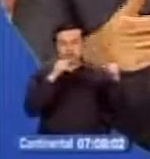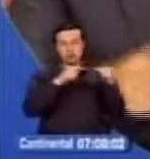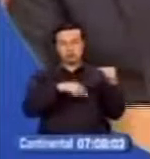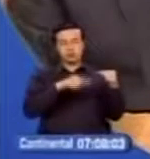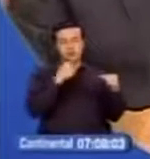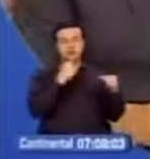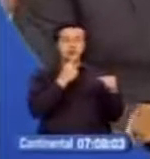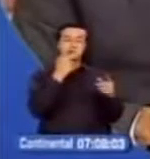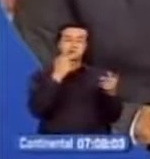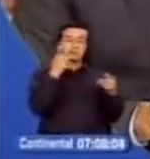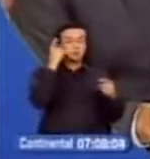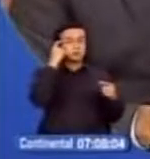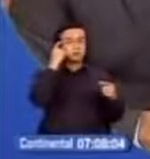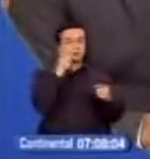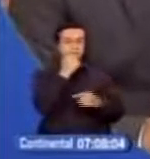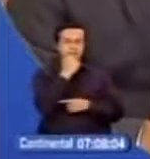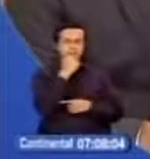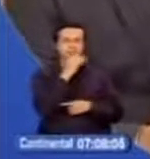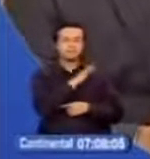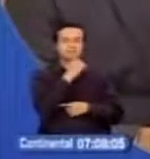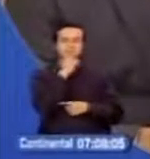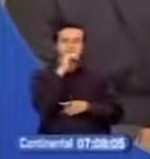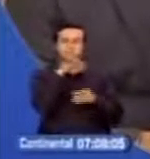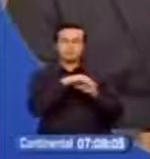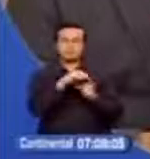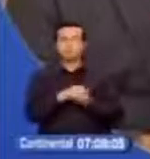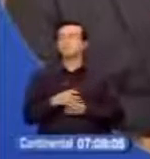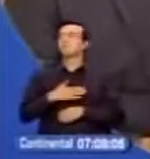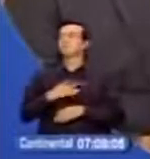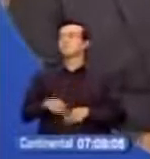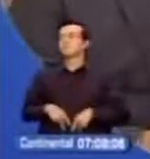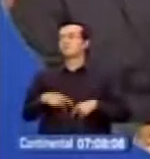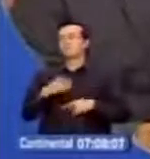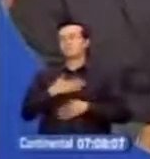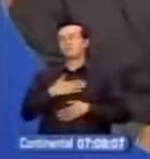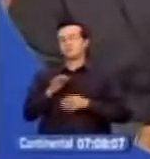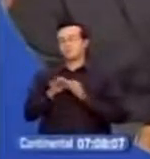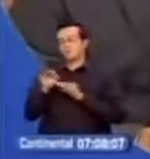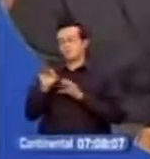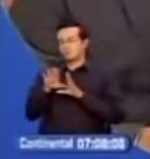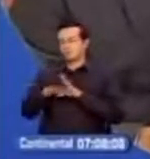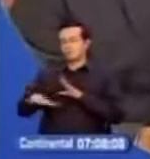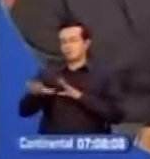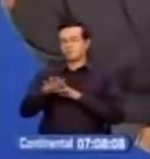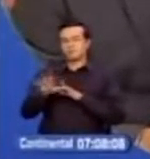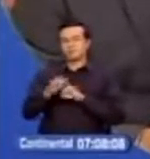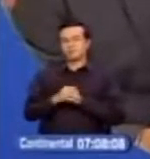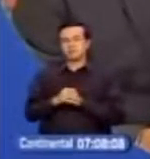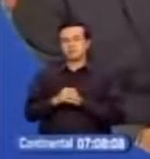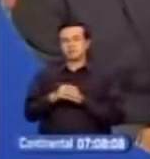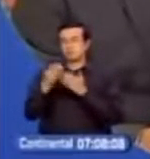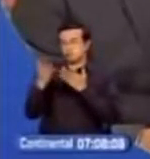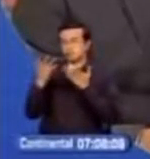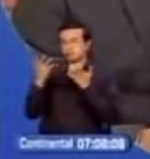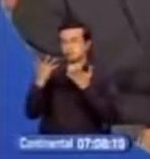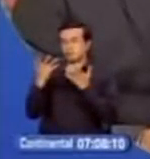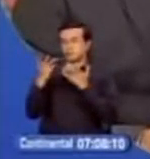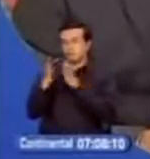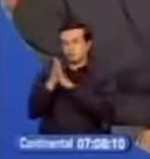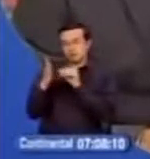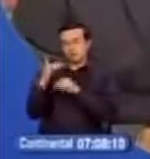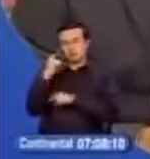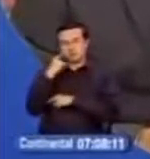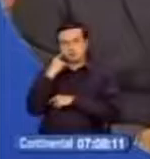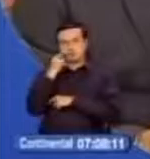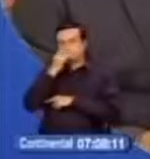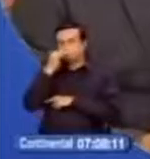podrían ser interpretados en clave electoral. Vea, yo vivo en mi cantón. Si quiere usted un reflejo pequeño de